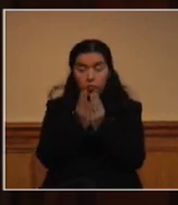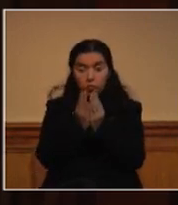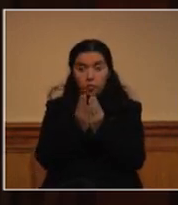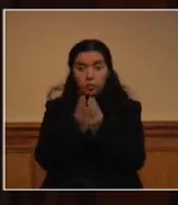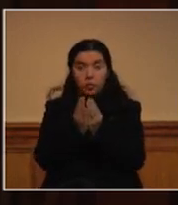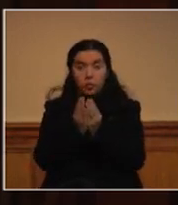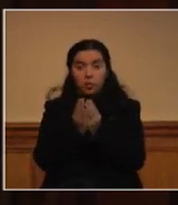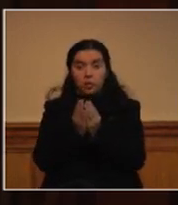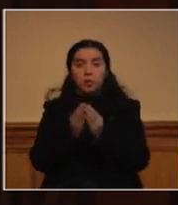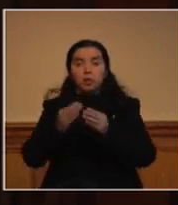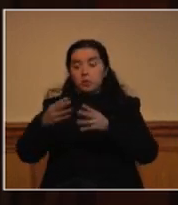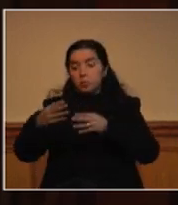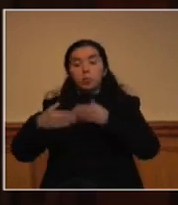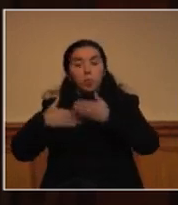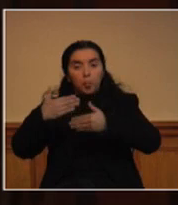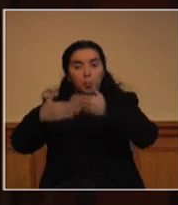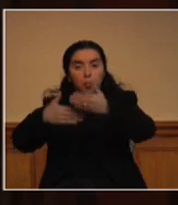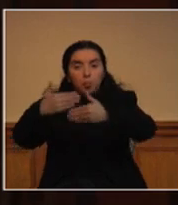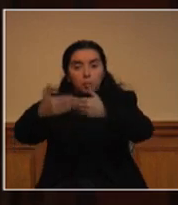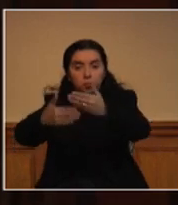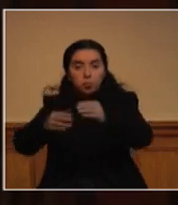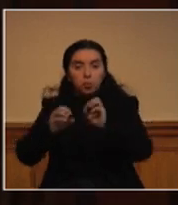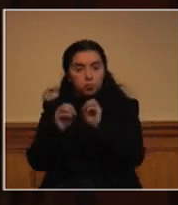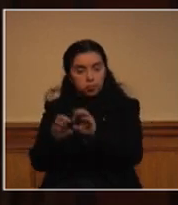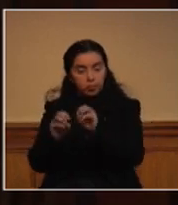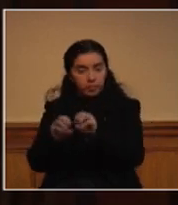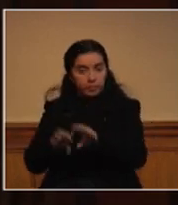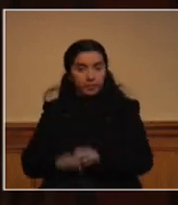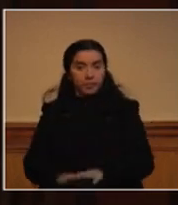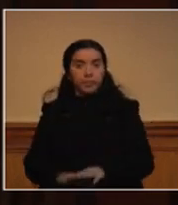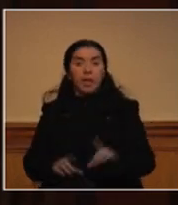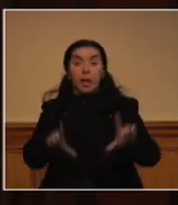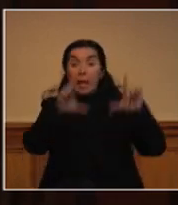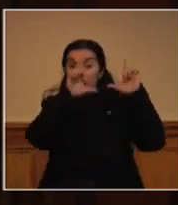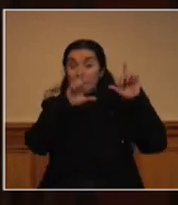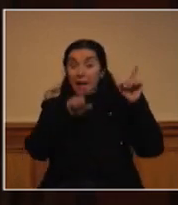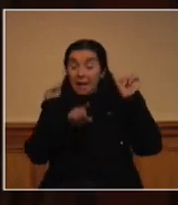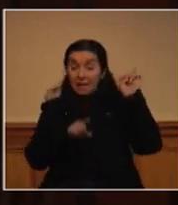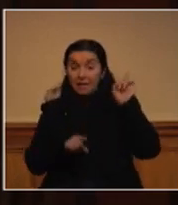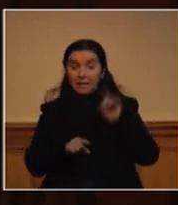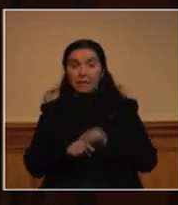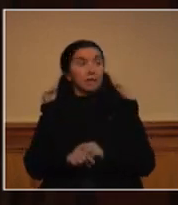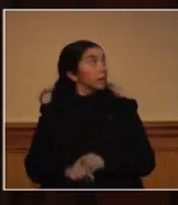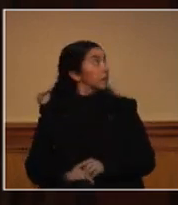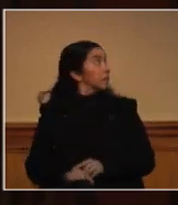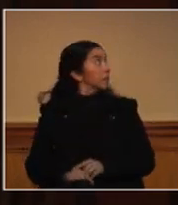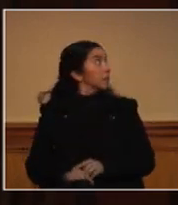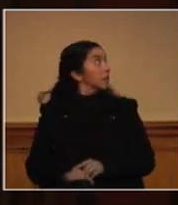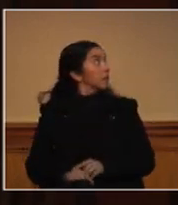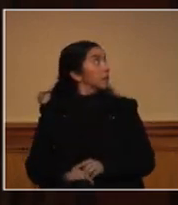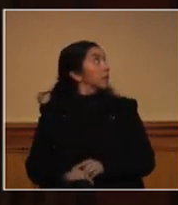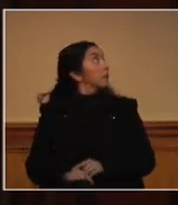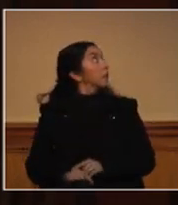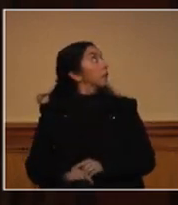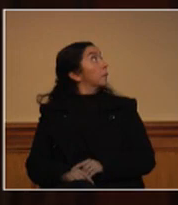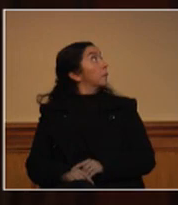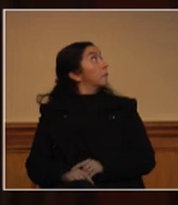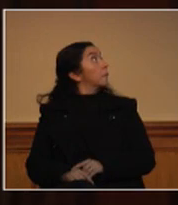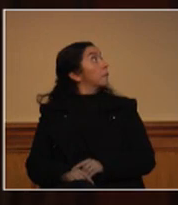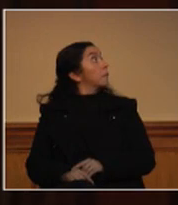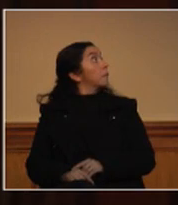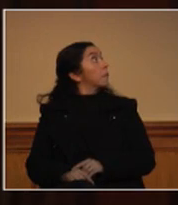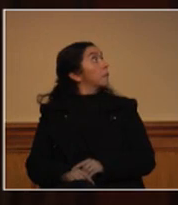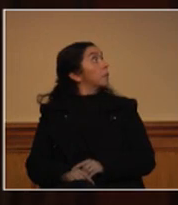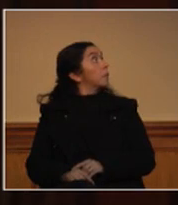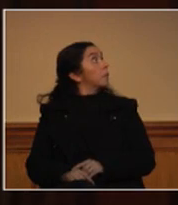en relación al proceso de instrucción. En esta imagen, esta diapositiva, para una instrucción eficaz, planteamos